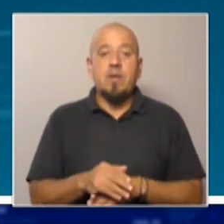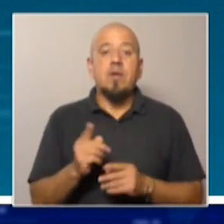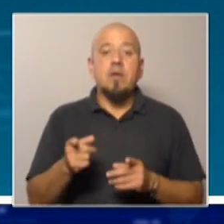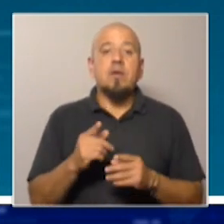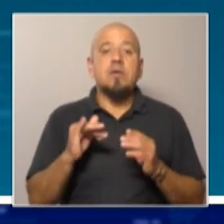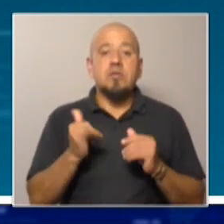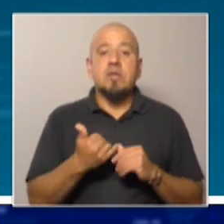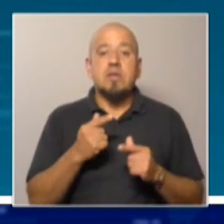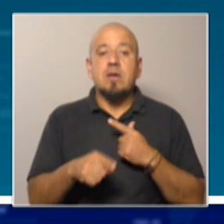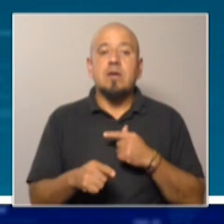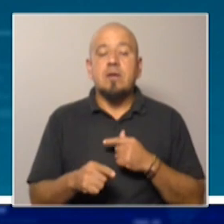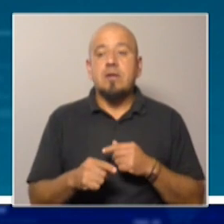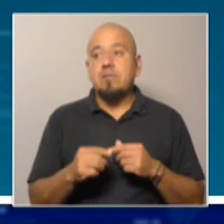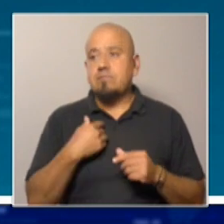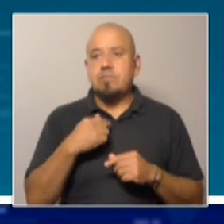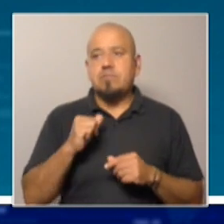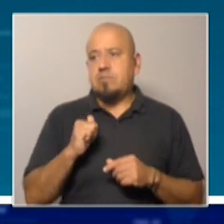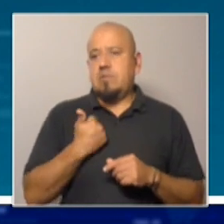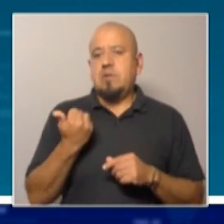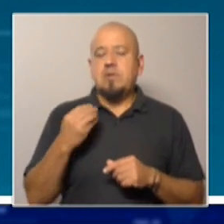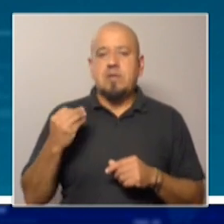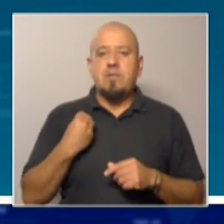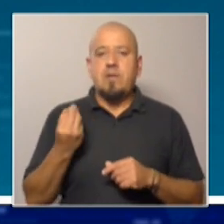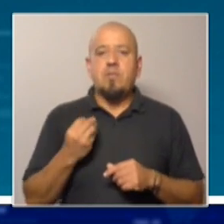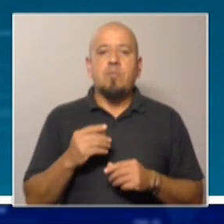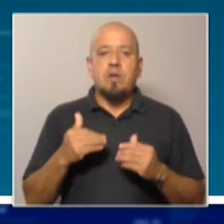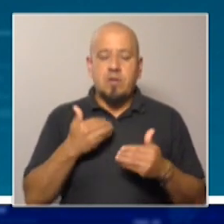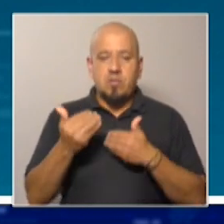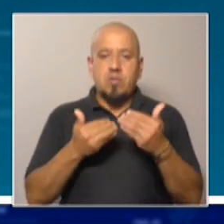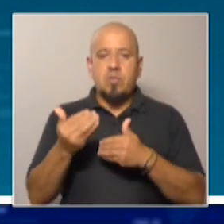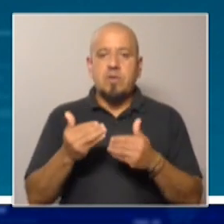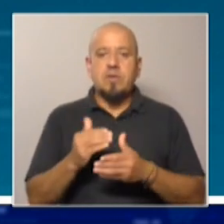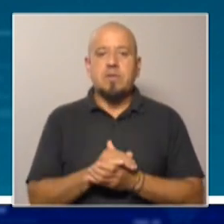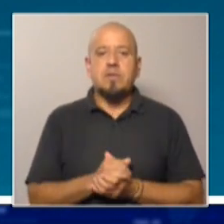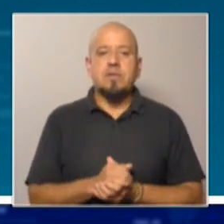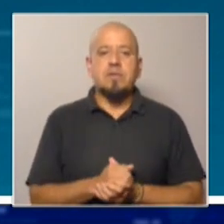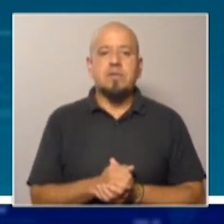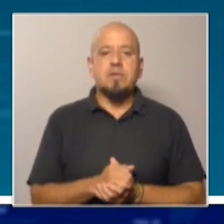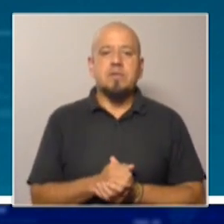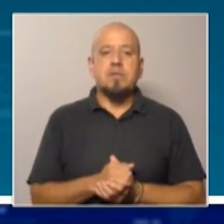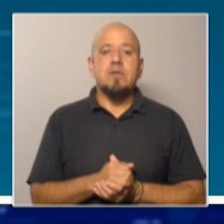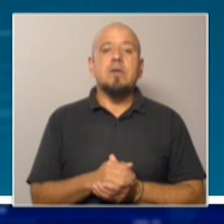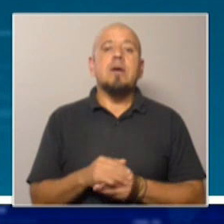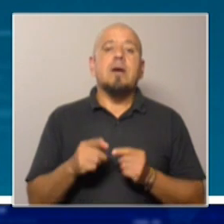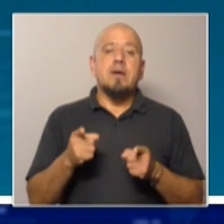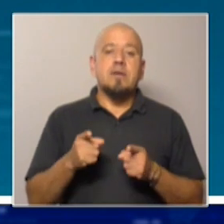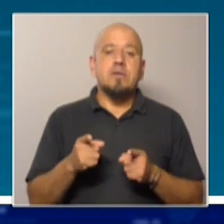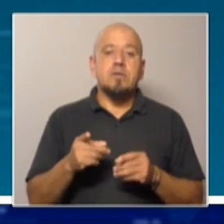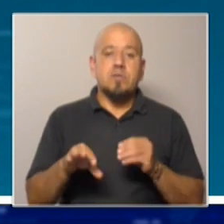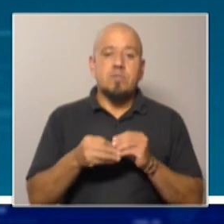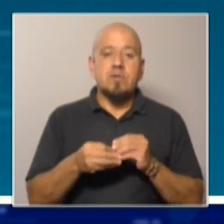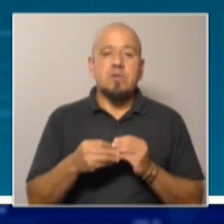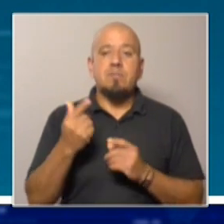otro lado, desde el punto de vista de la ganancia de personal para seguir asistiendo pacientes. Me interesa, A eso, sumándole que